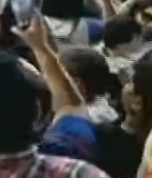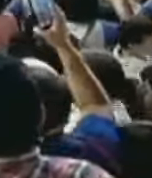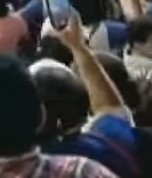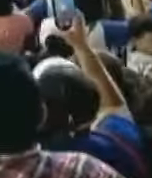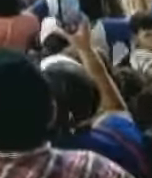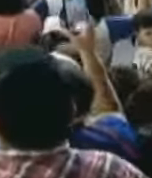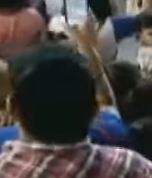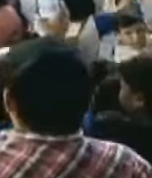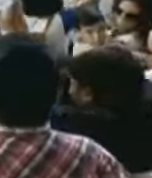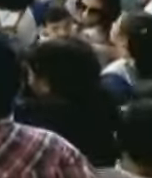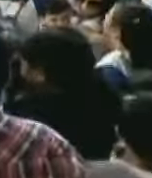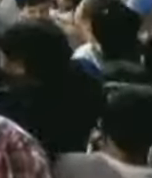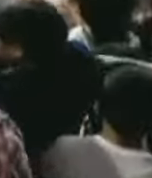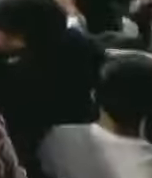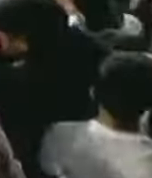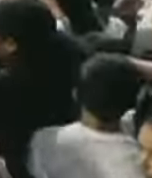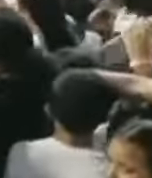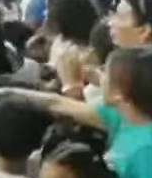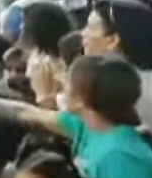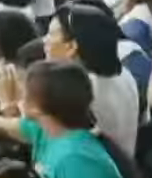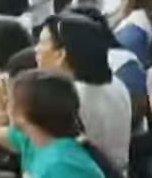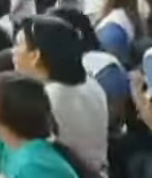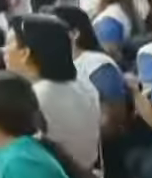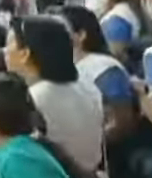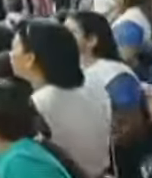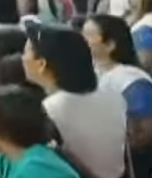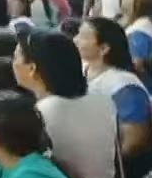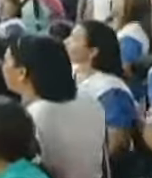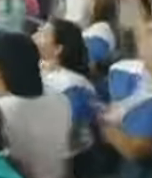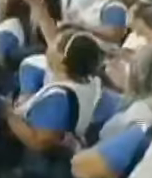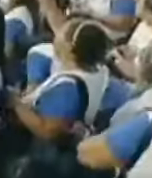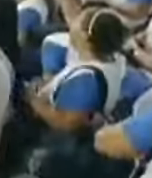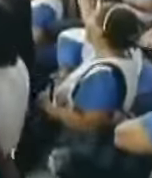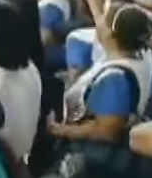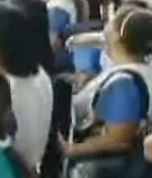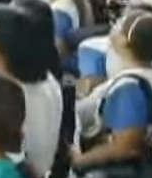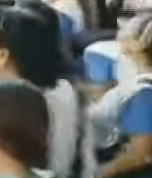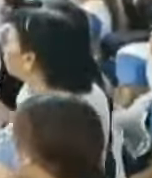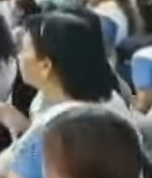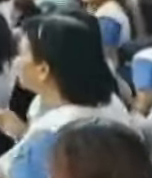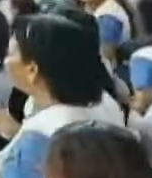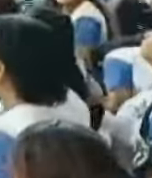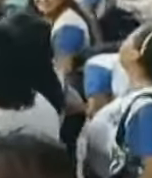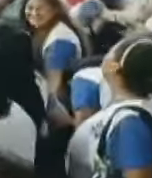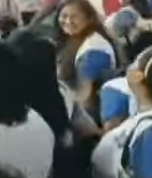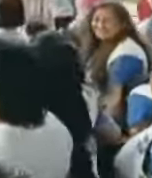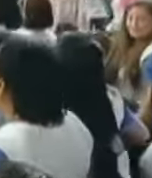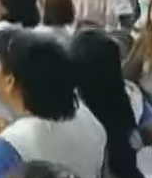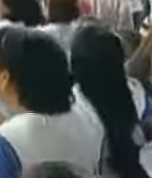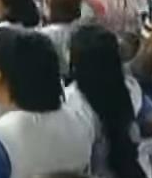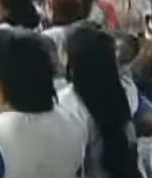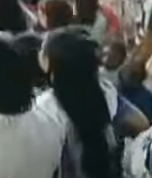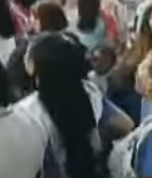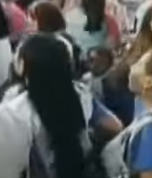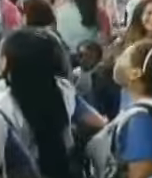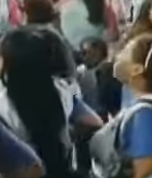eso, presidente, muchísimas gracias, que Dios lo bendiga, la Virgen lo ampare